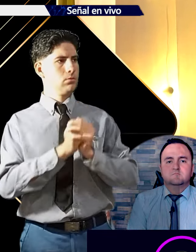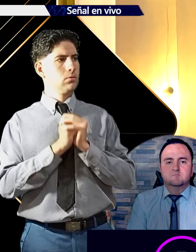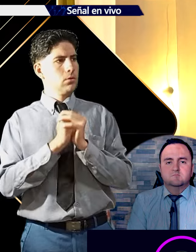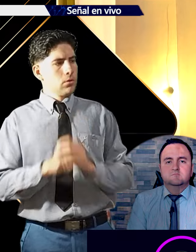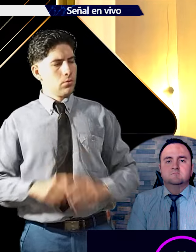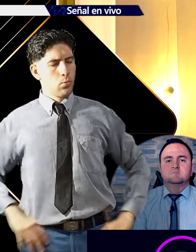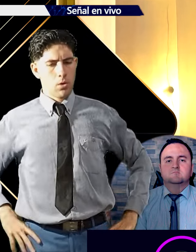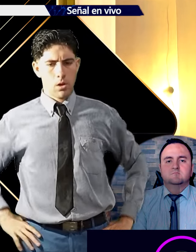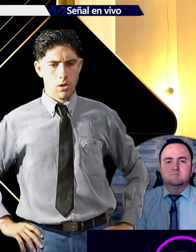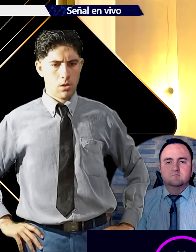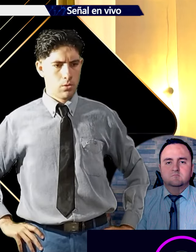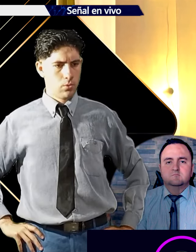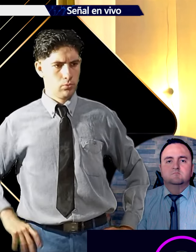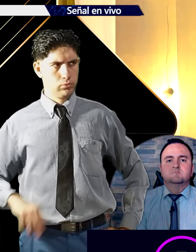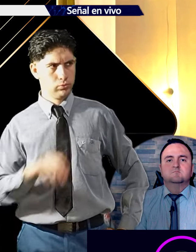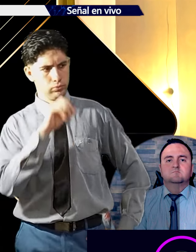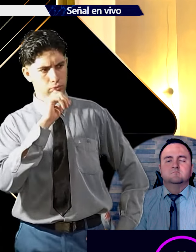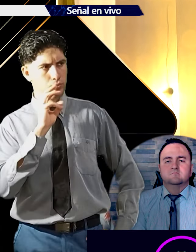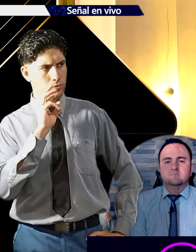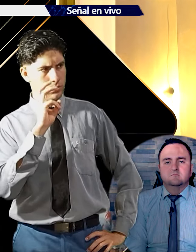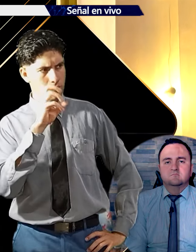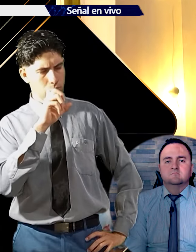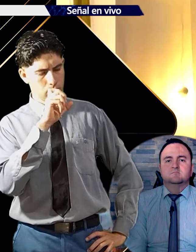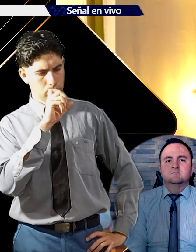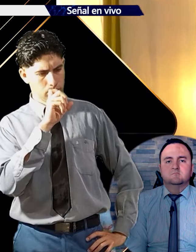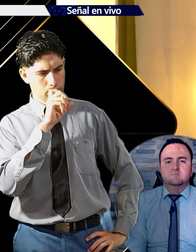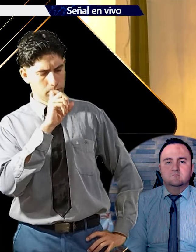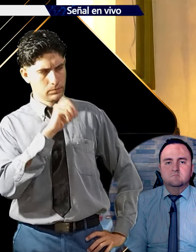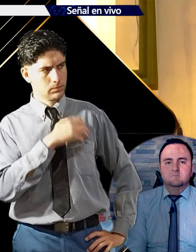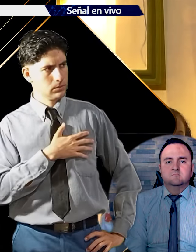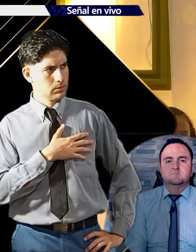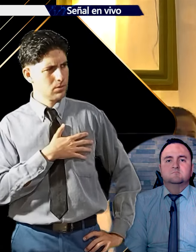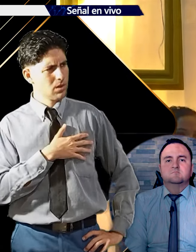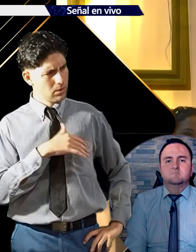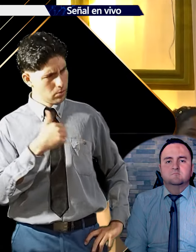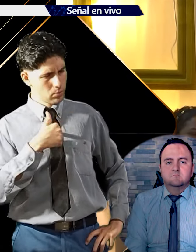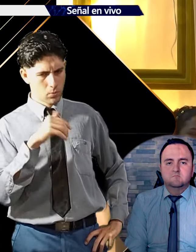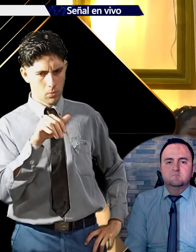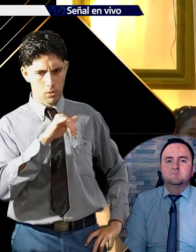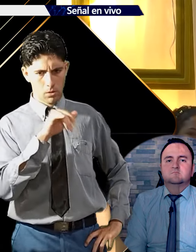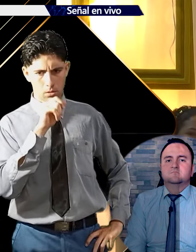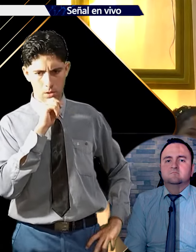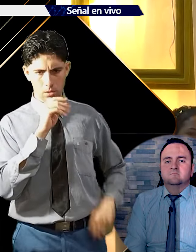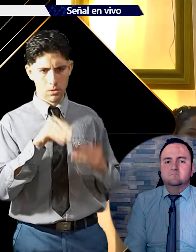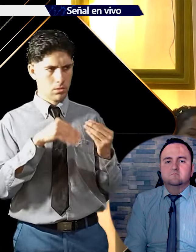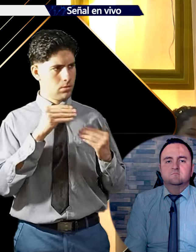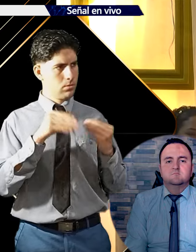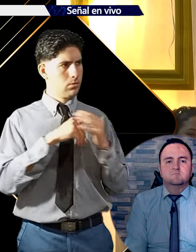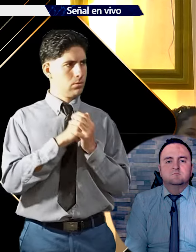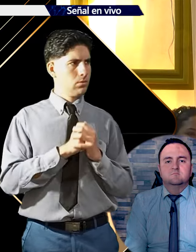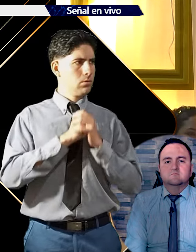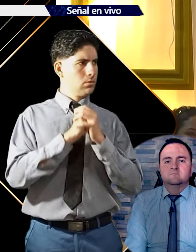pastor. Como yo era tan joven, yo decía, ay Dios mío, ¿será que uno sí puede llegar como a ese